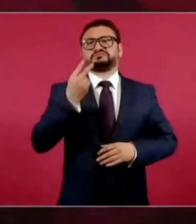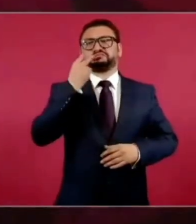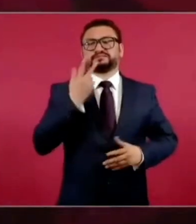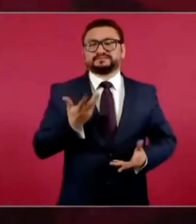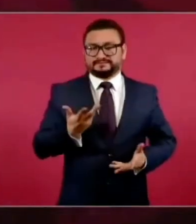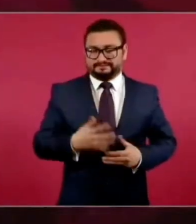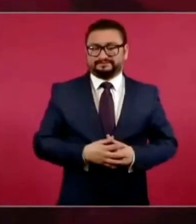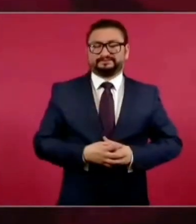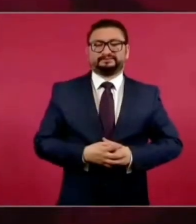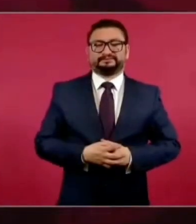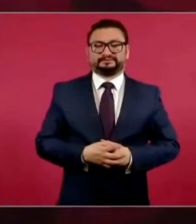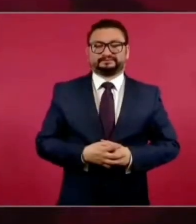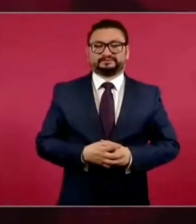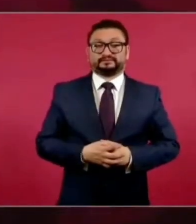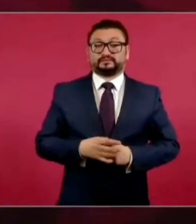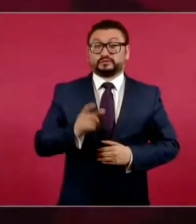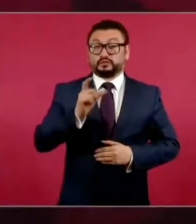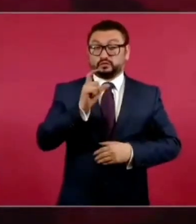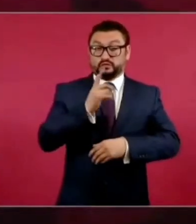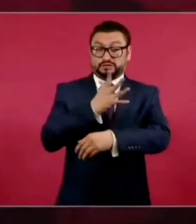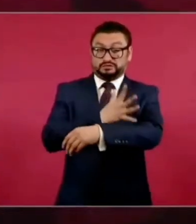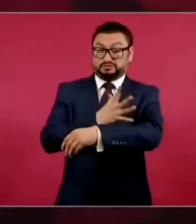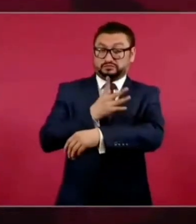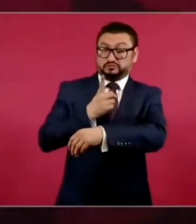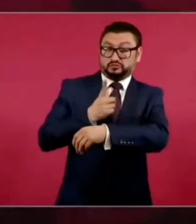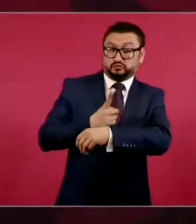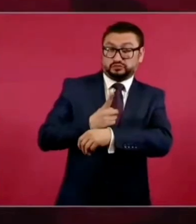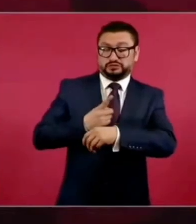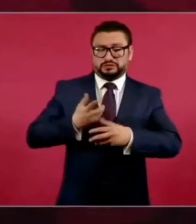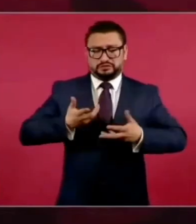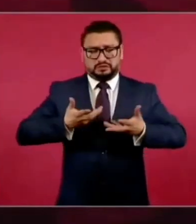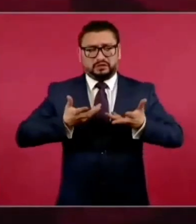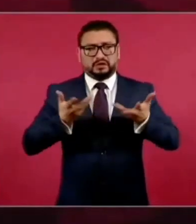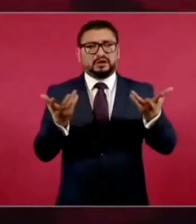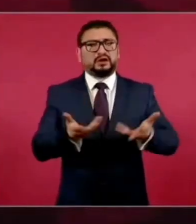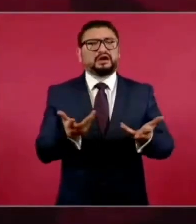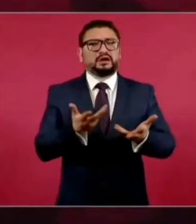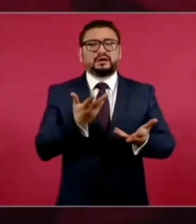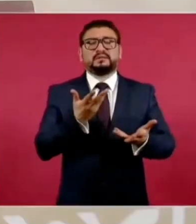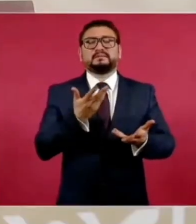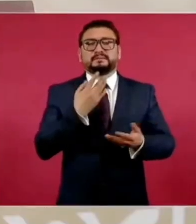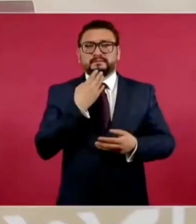Cuando se tiene honestidad, cuando se actúa con